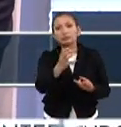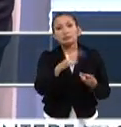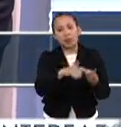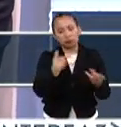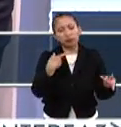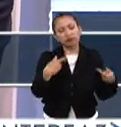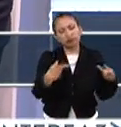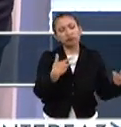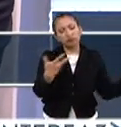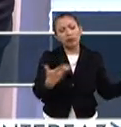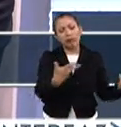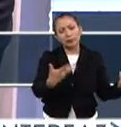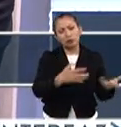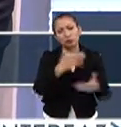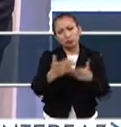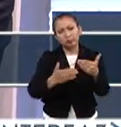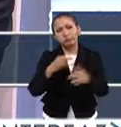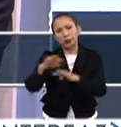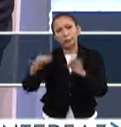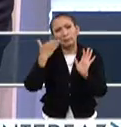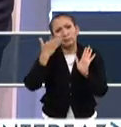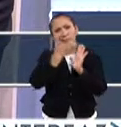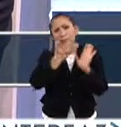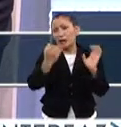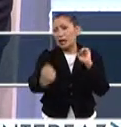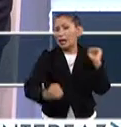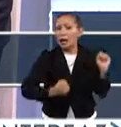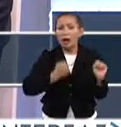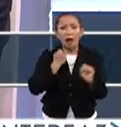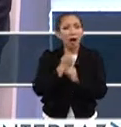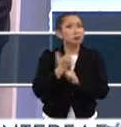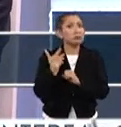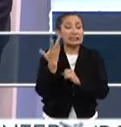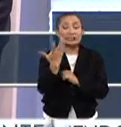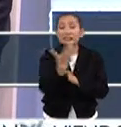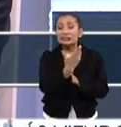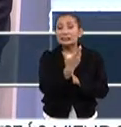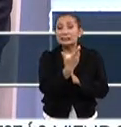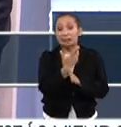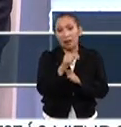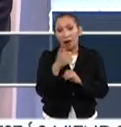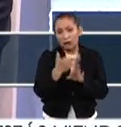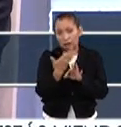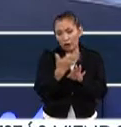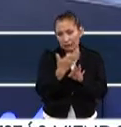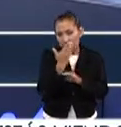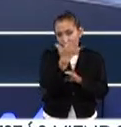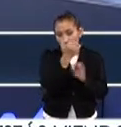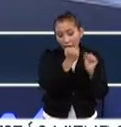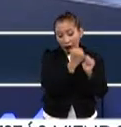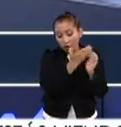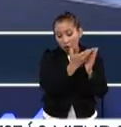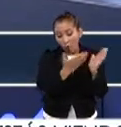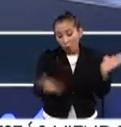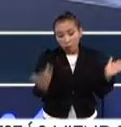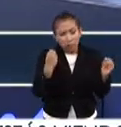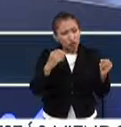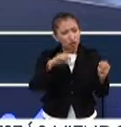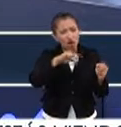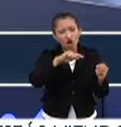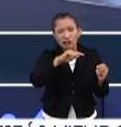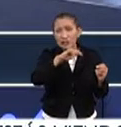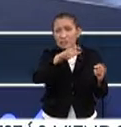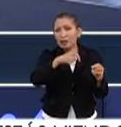ha desarrollado este trabajo a lo largo de muchos años. Han pasado en estos 50 años han pasado por